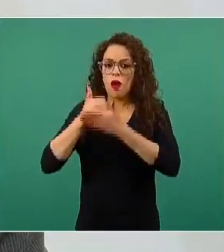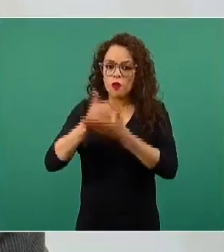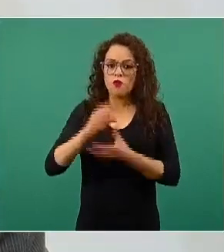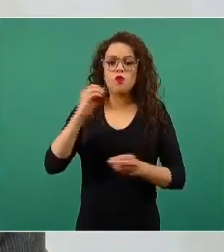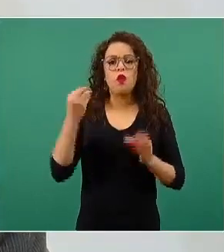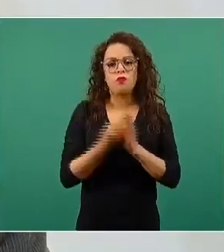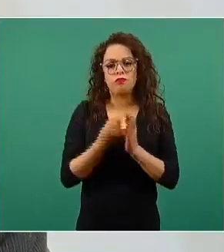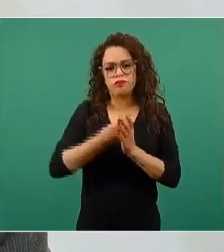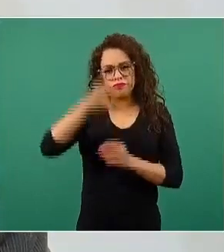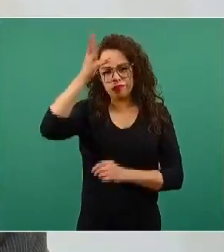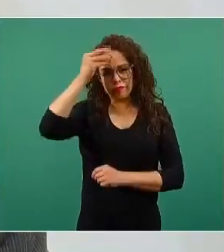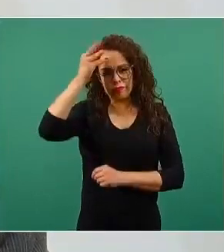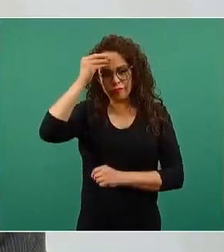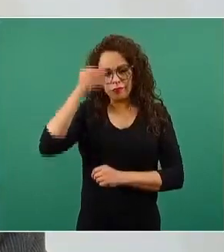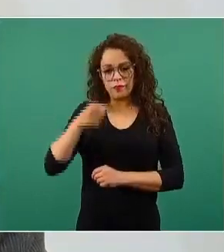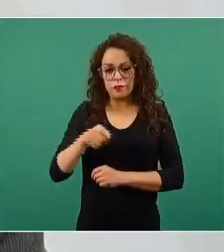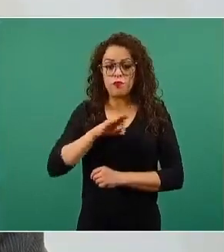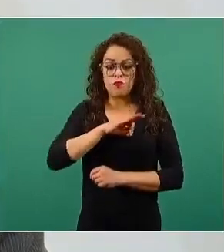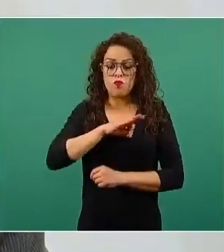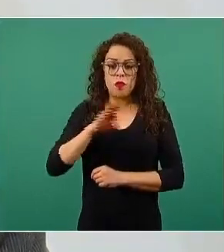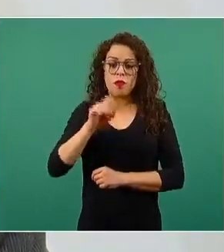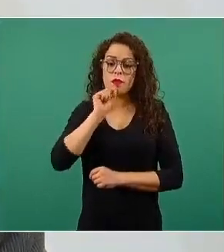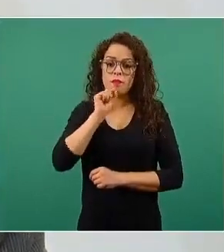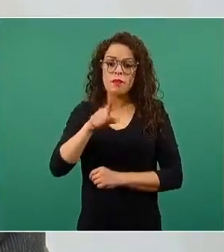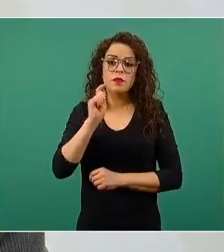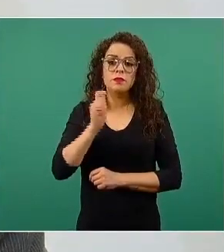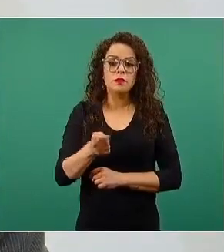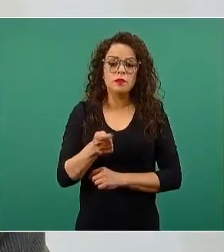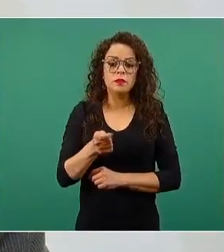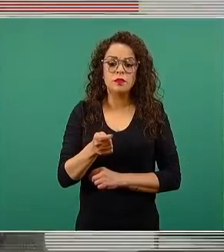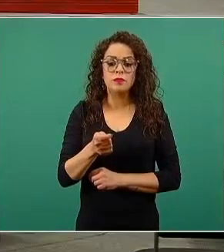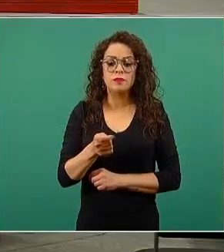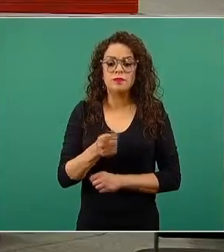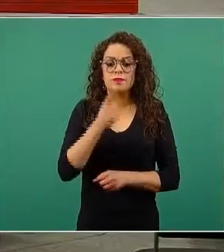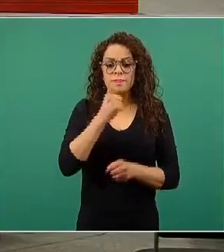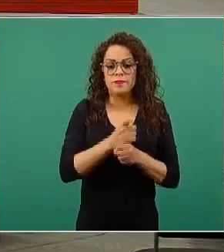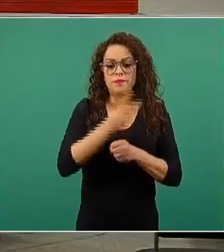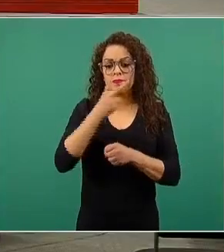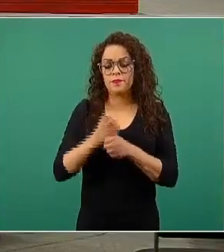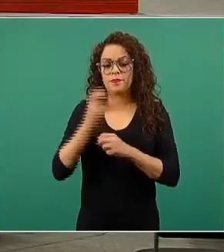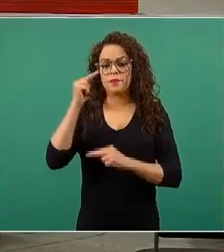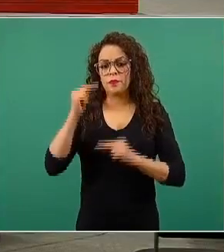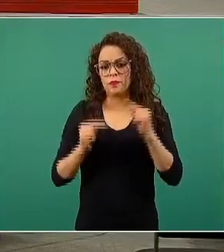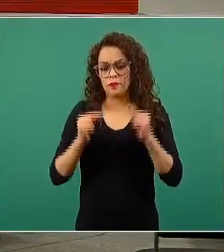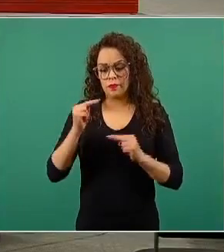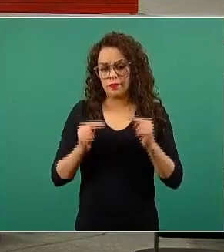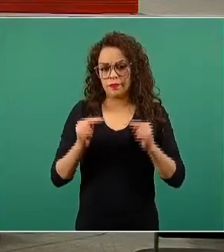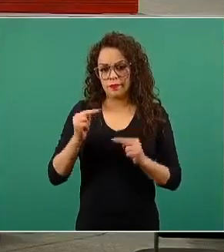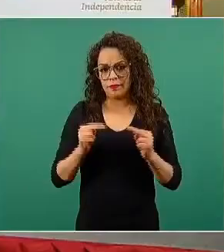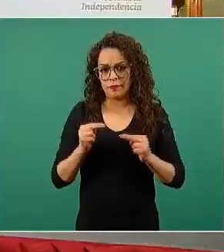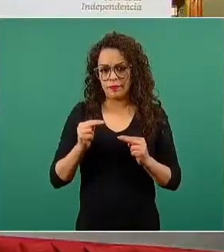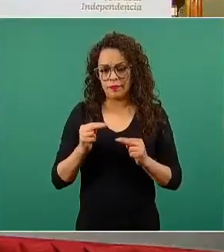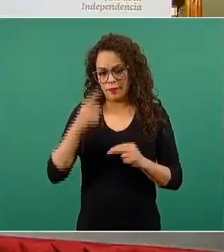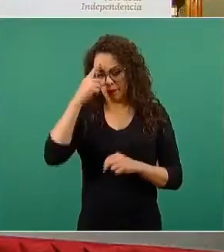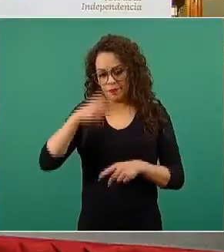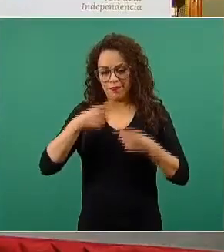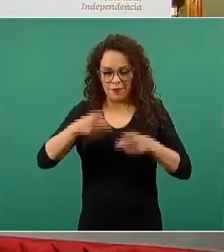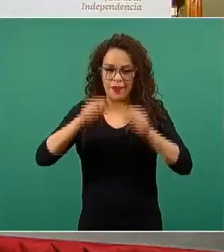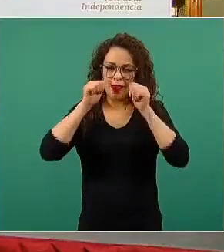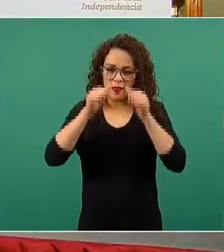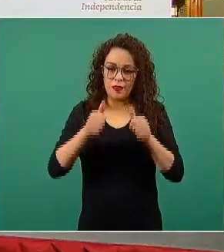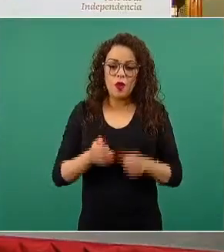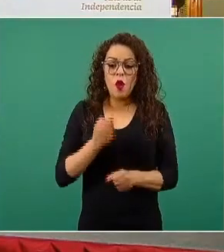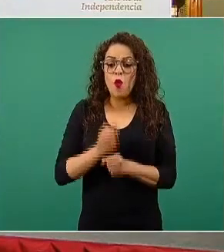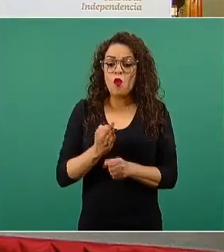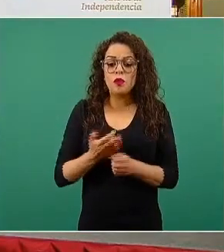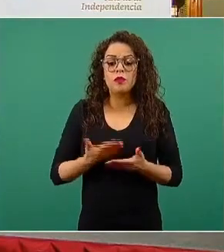capacitación y que pueden ser manejados incluso en el primer y segundo nivel de atención. Y bueno, pues estamos hoy día en